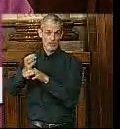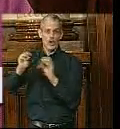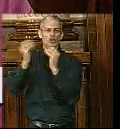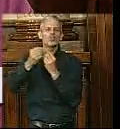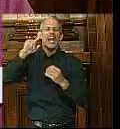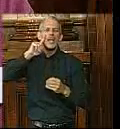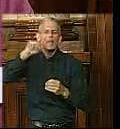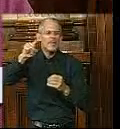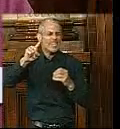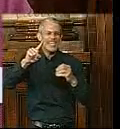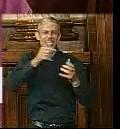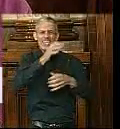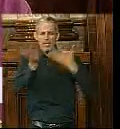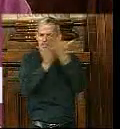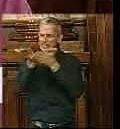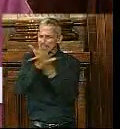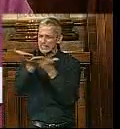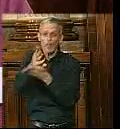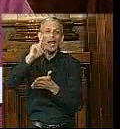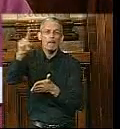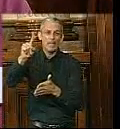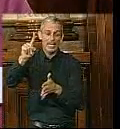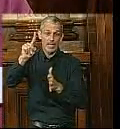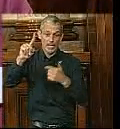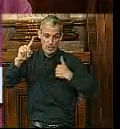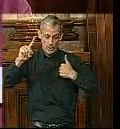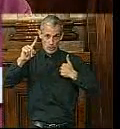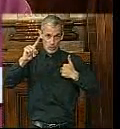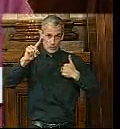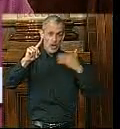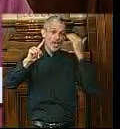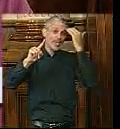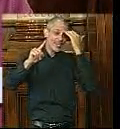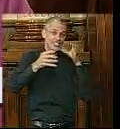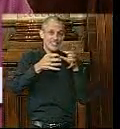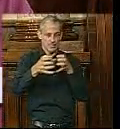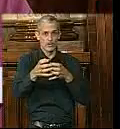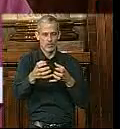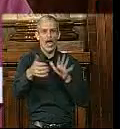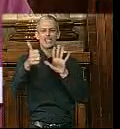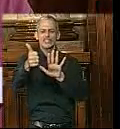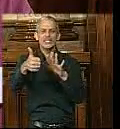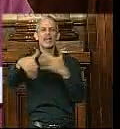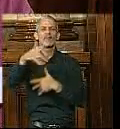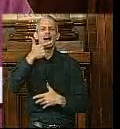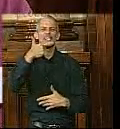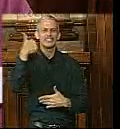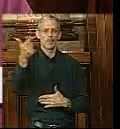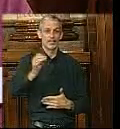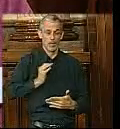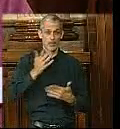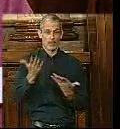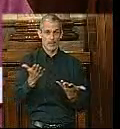1000 proyectos que se presentaron. El nuestro es uno de los 15 y 6 van a ser premiados en septiembre y